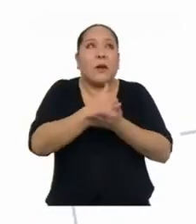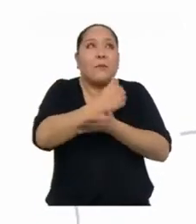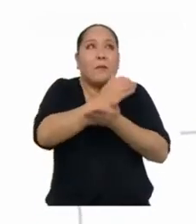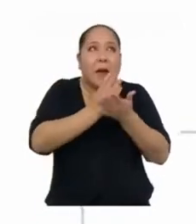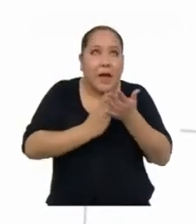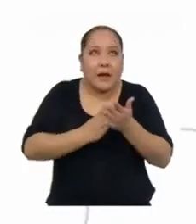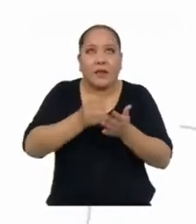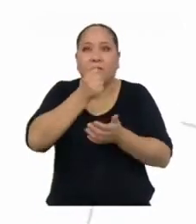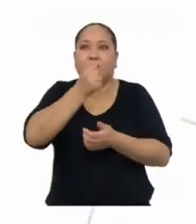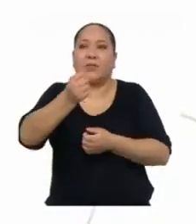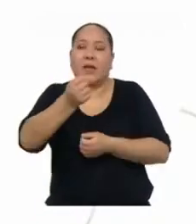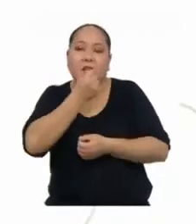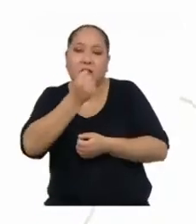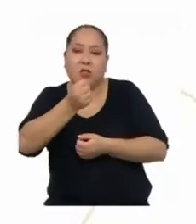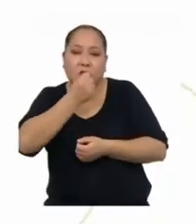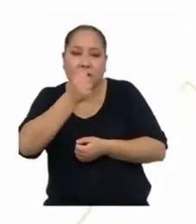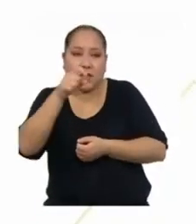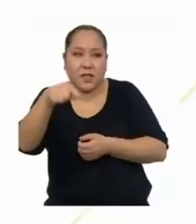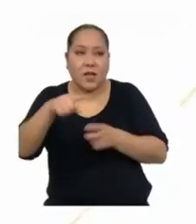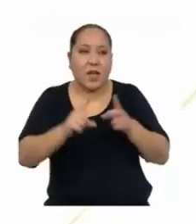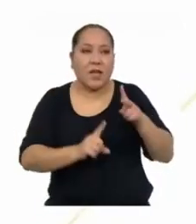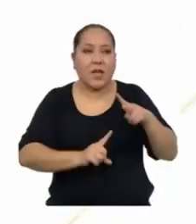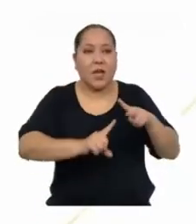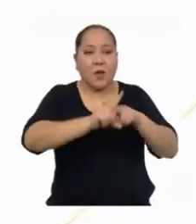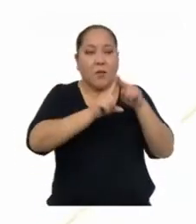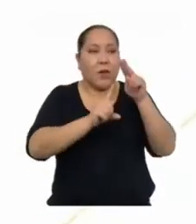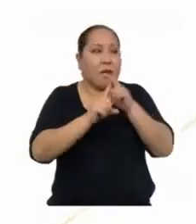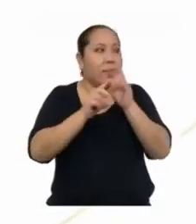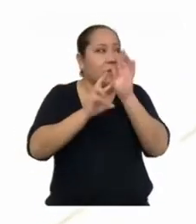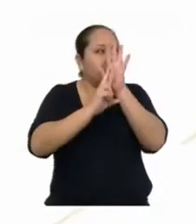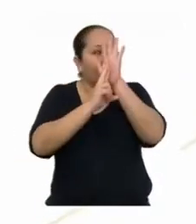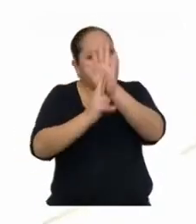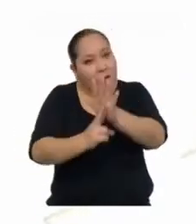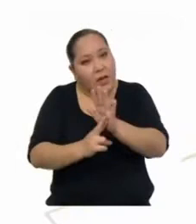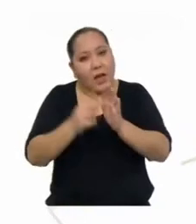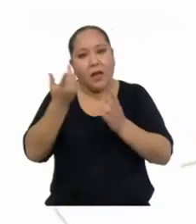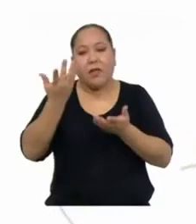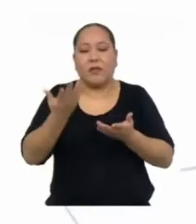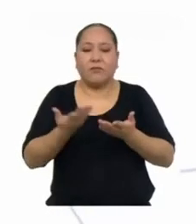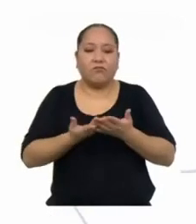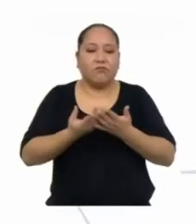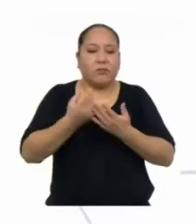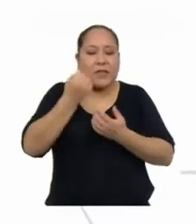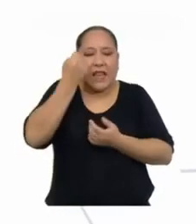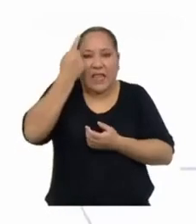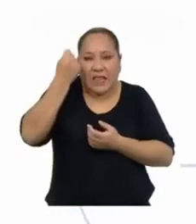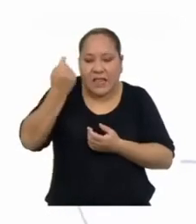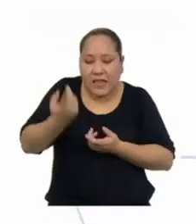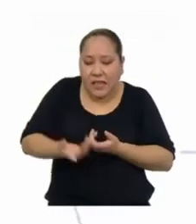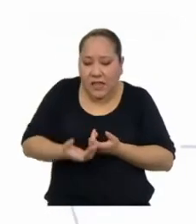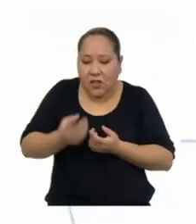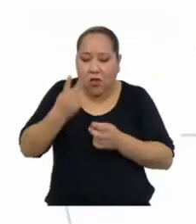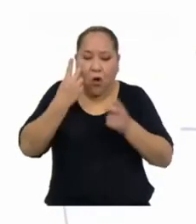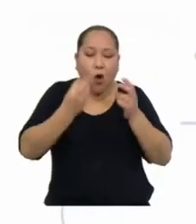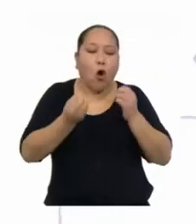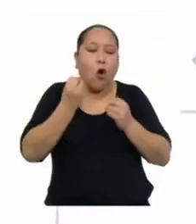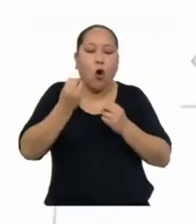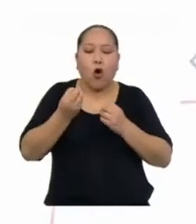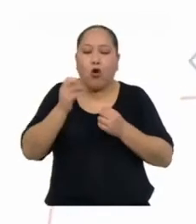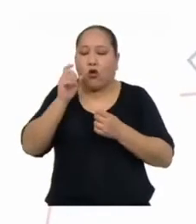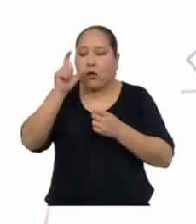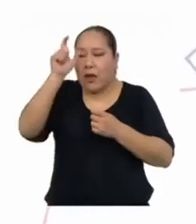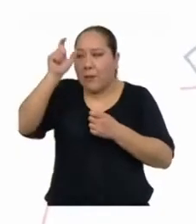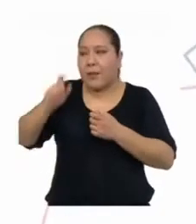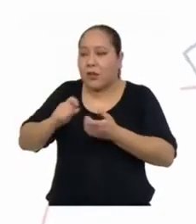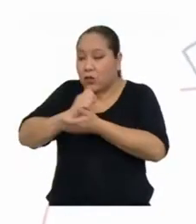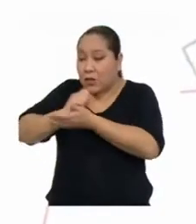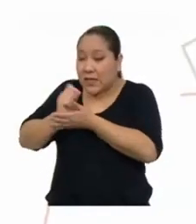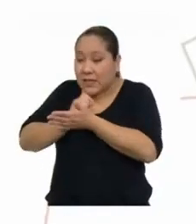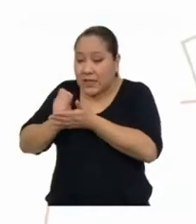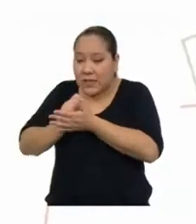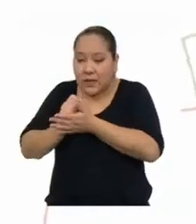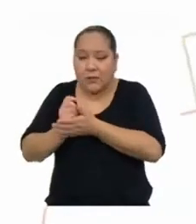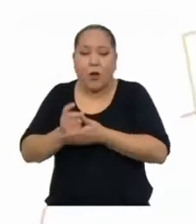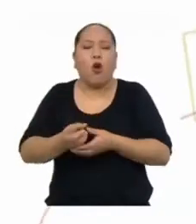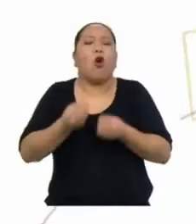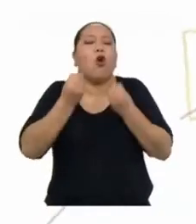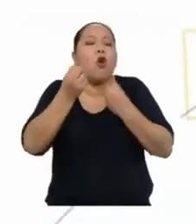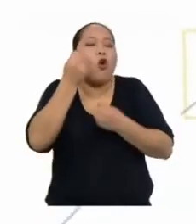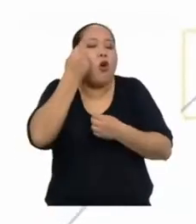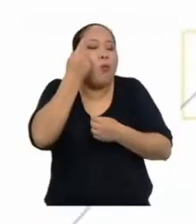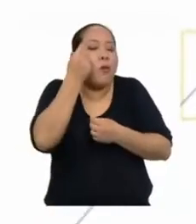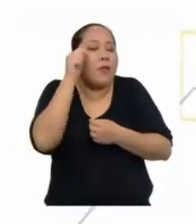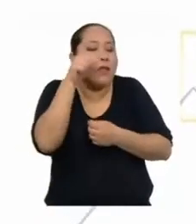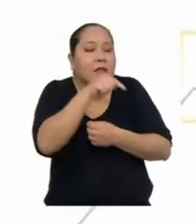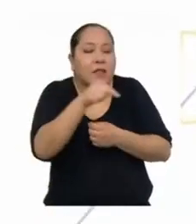periodístico en el que aparece reflejada la interpretación o mirada que el autor vierte acerca de la